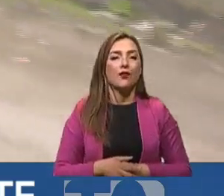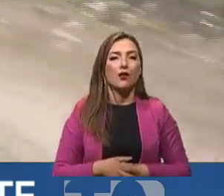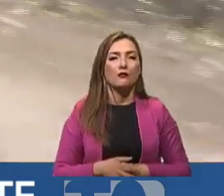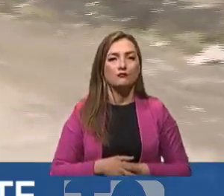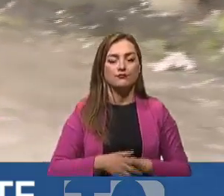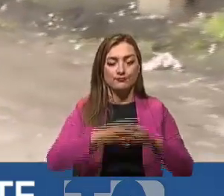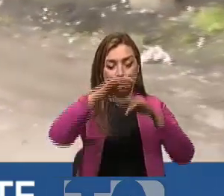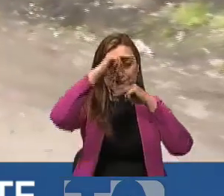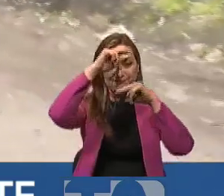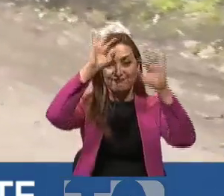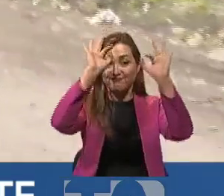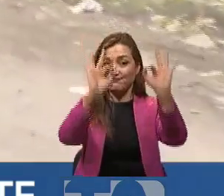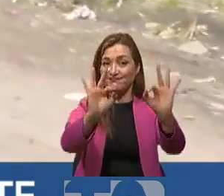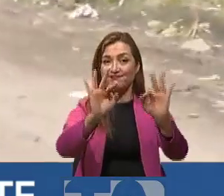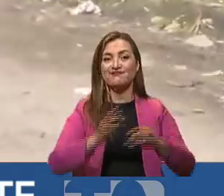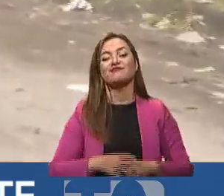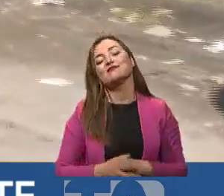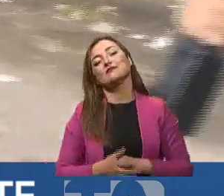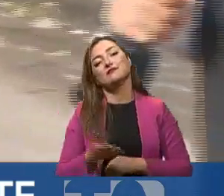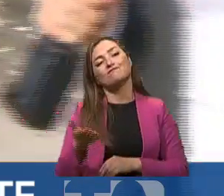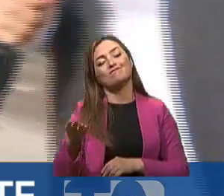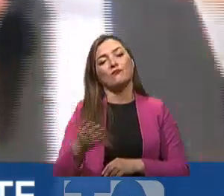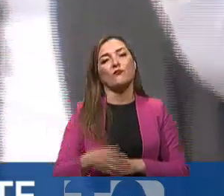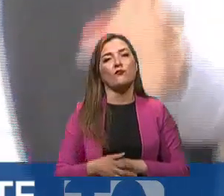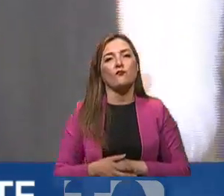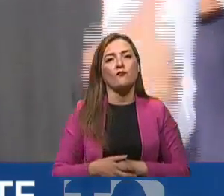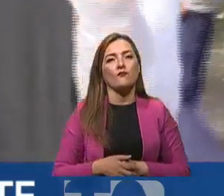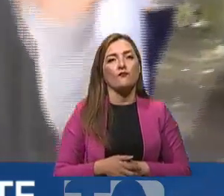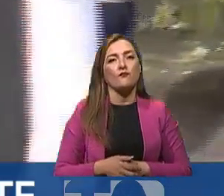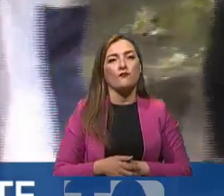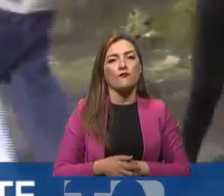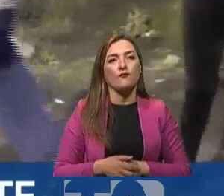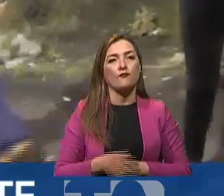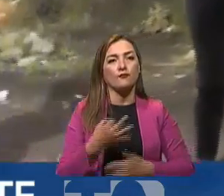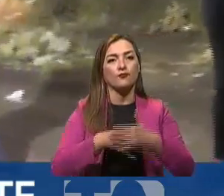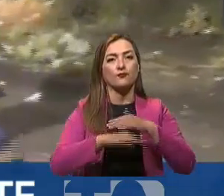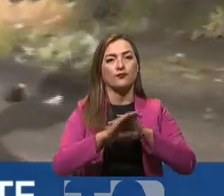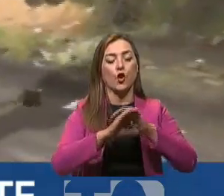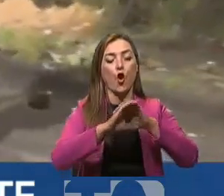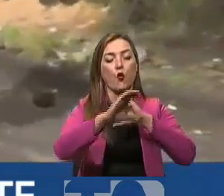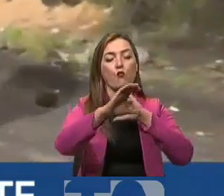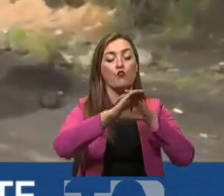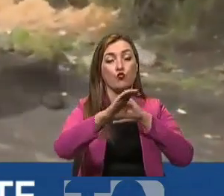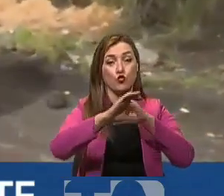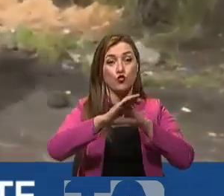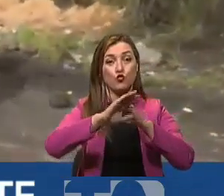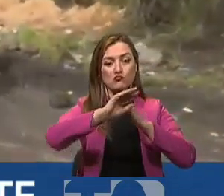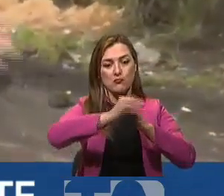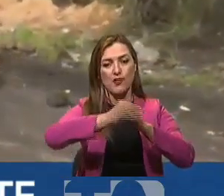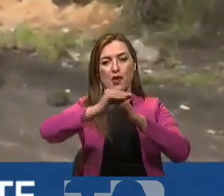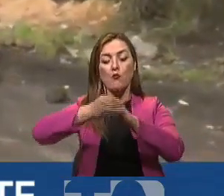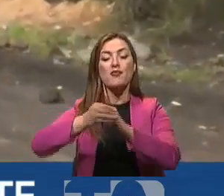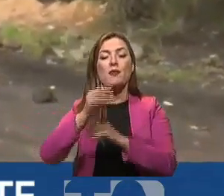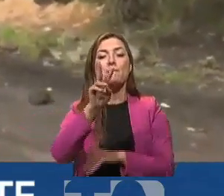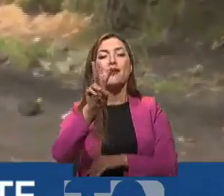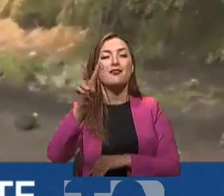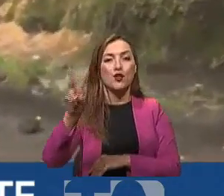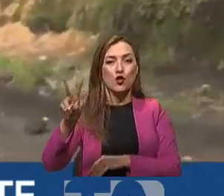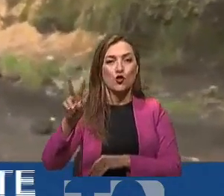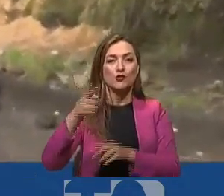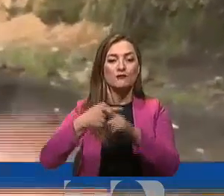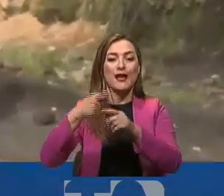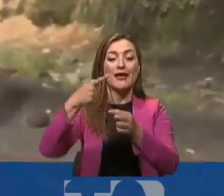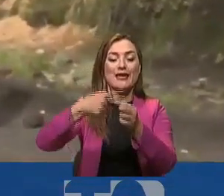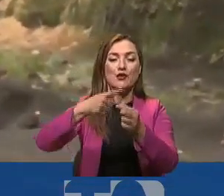excelentes noticias, y ustedes ya lo han escuchado. Esta es una de las 22 extensiones que se han hecho ya en distintas zonas de la